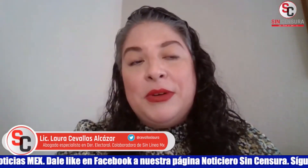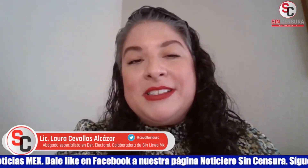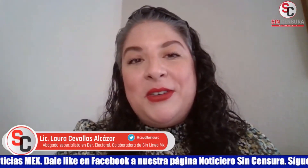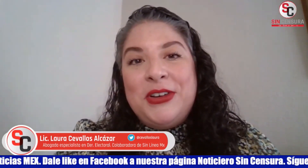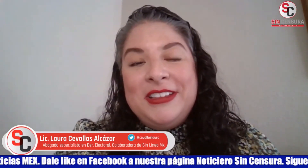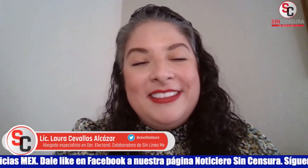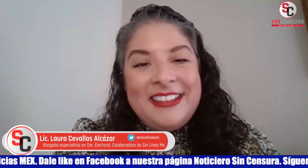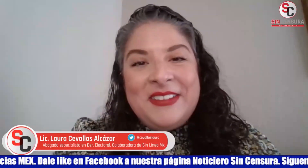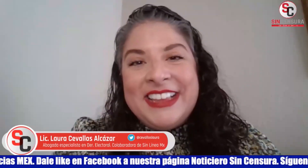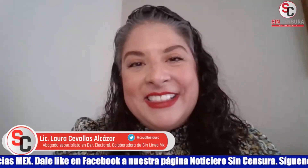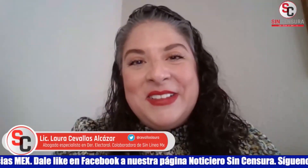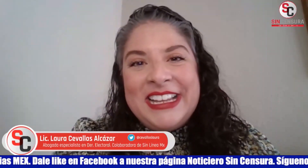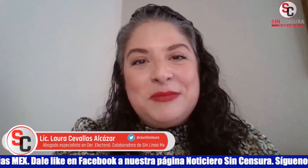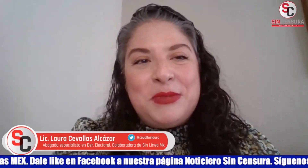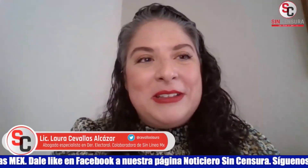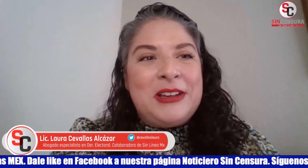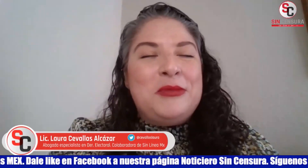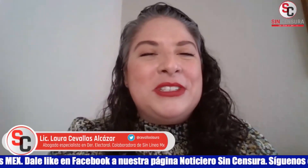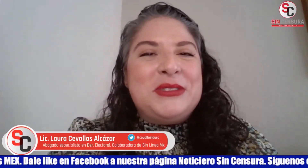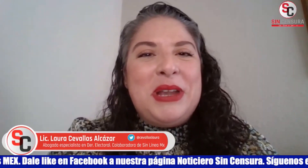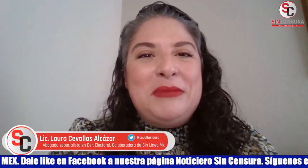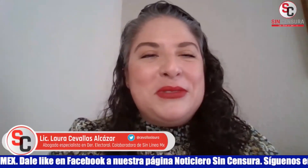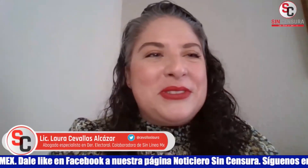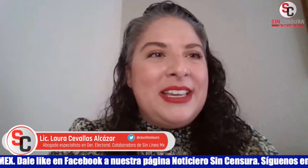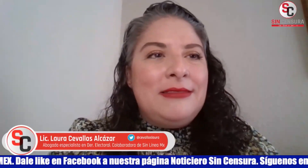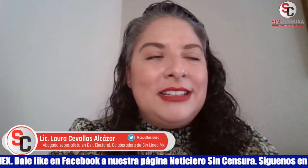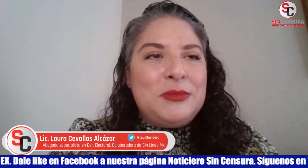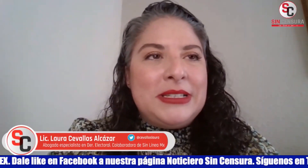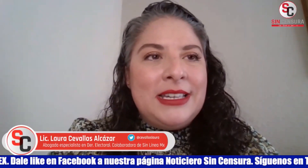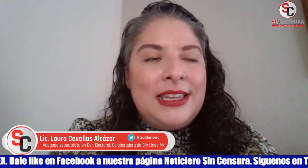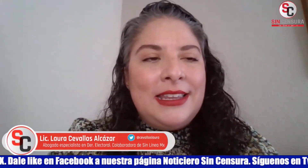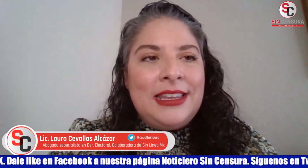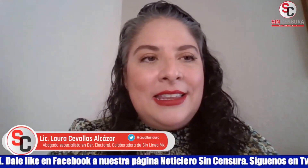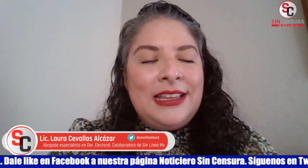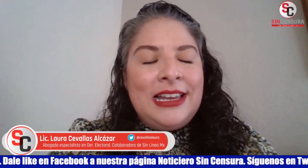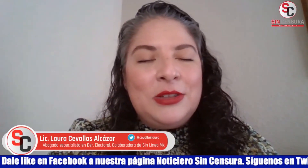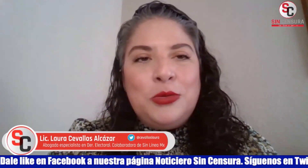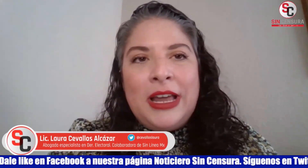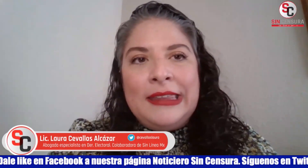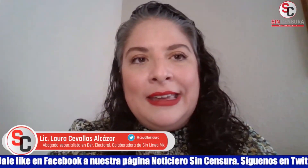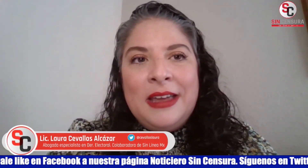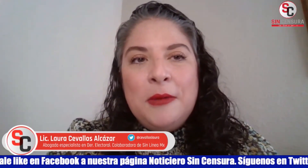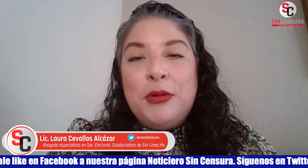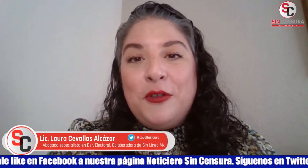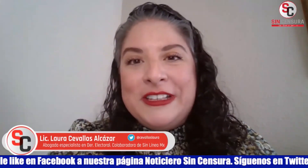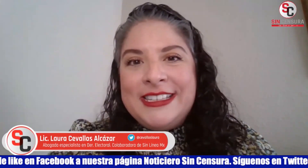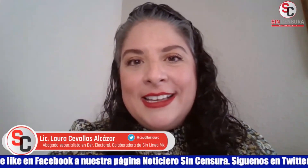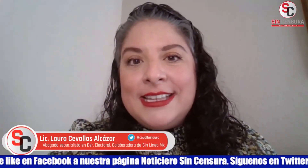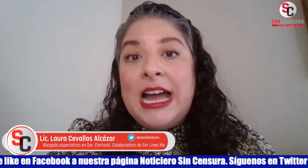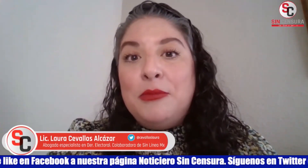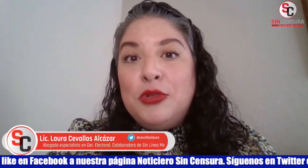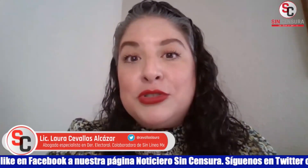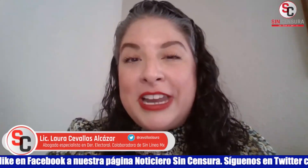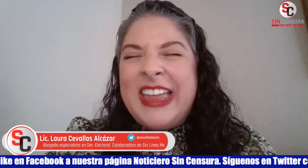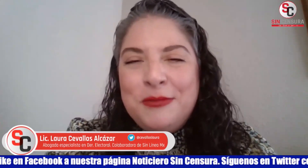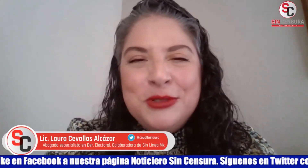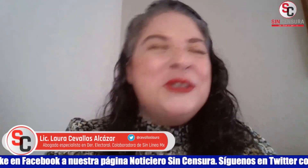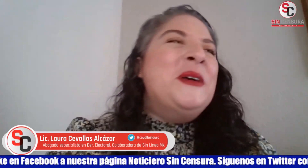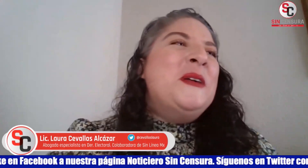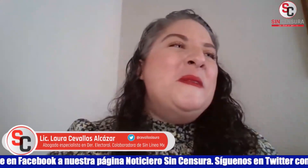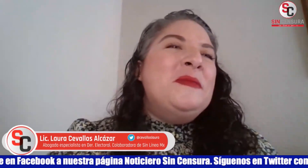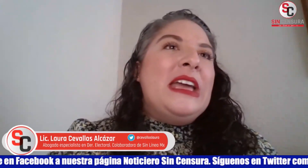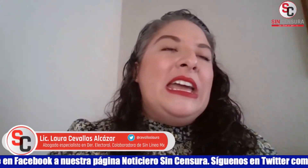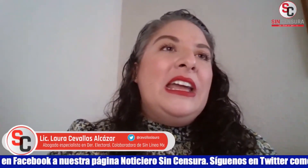que pues hoy de verdad todas las, como si estuviéramos, no sé, en una especie de lectura de profecías de